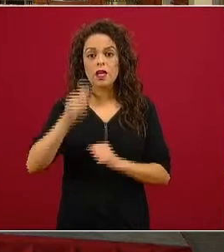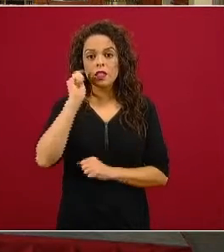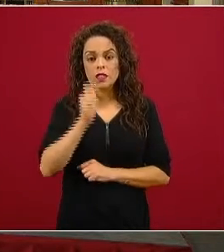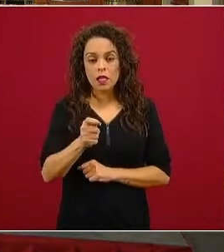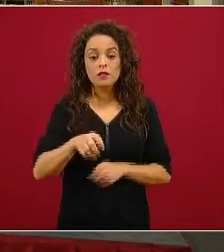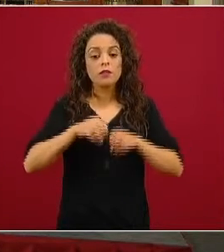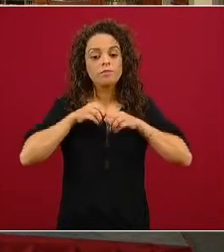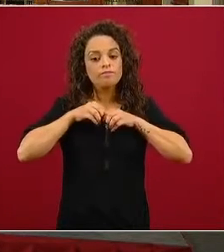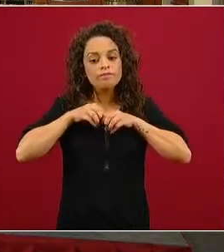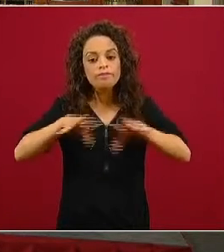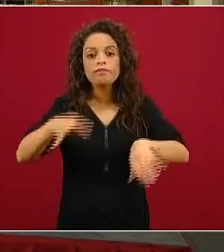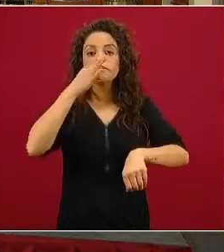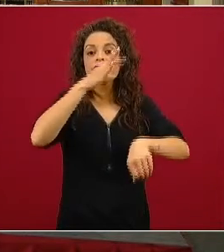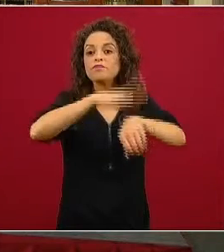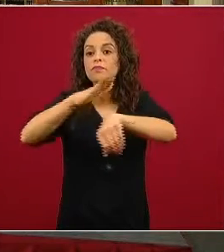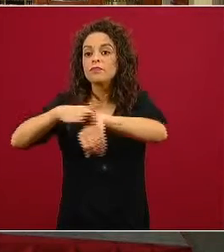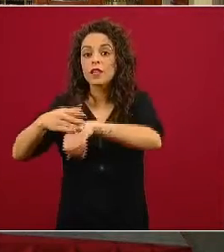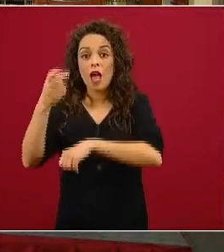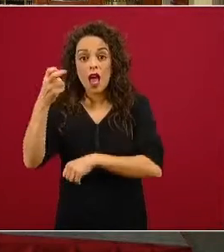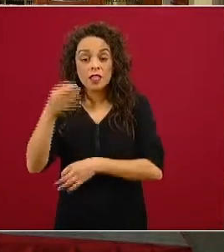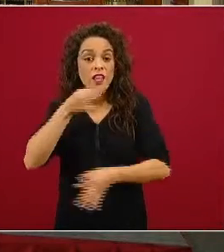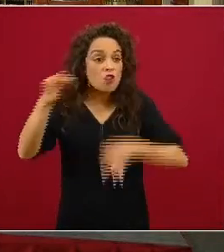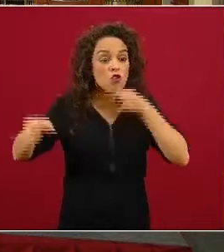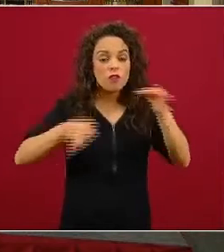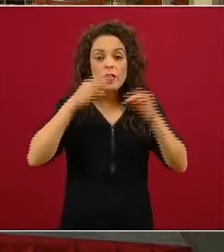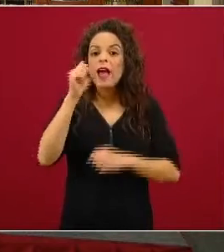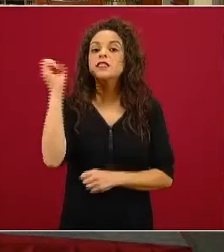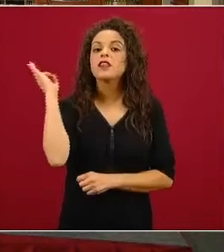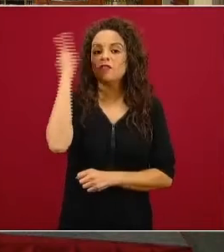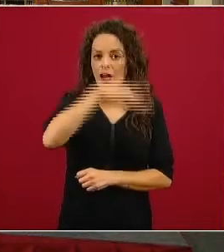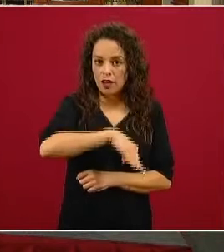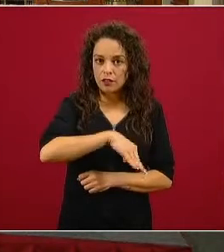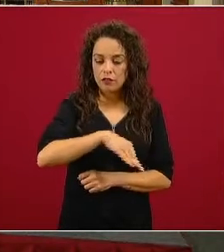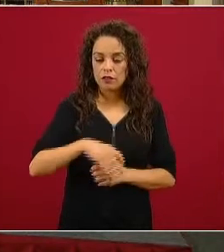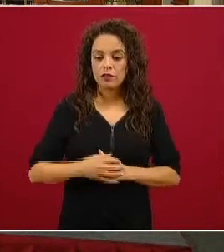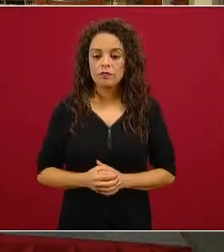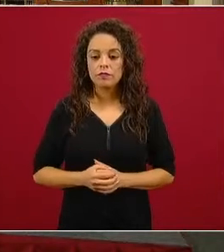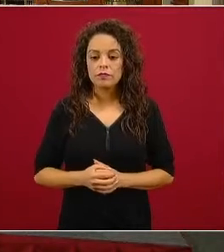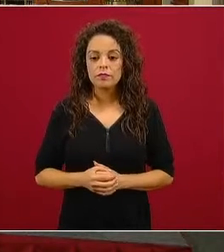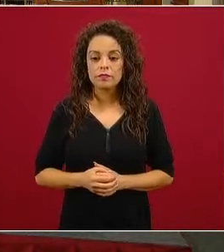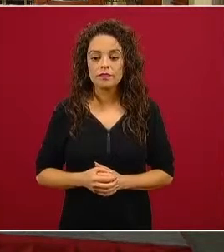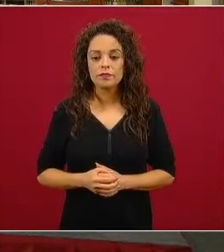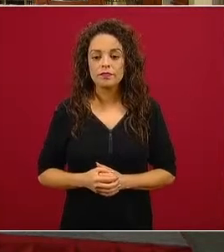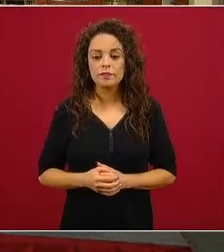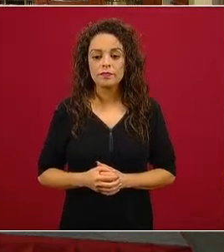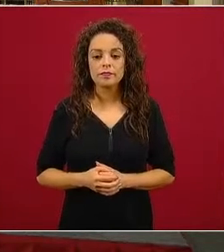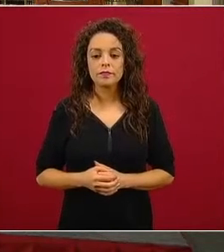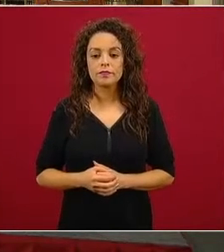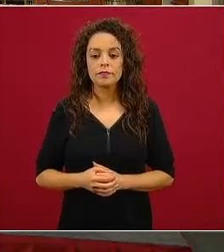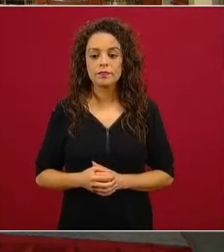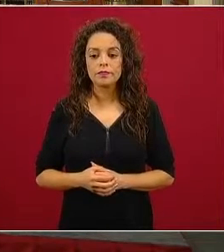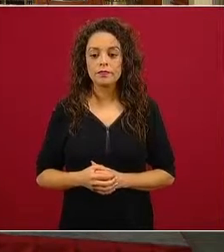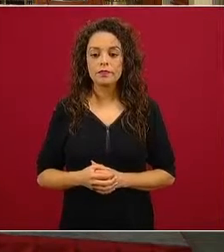Naciones Unidas, hemos también firmado una alianza con el Sistema Público de Radiodifusión del Sistema